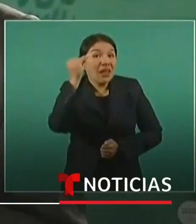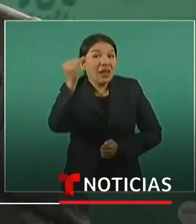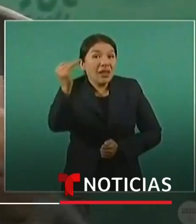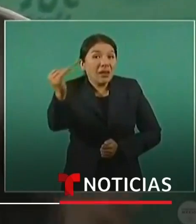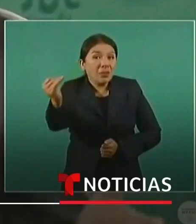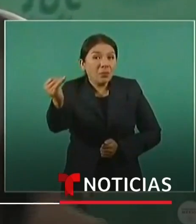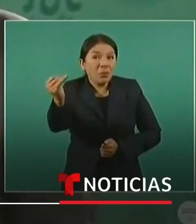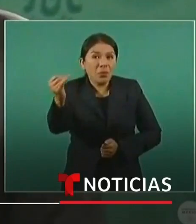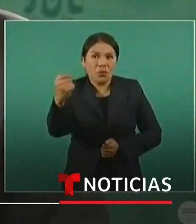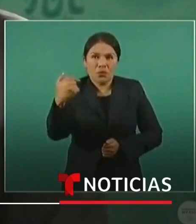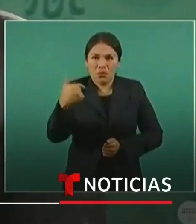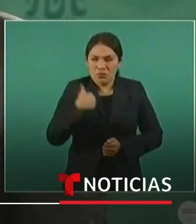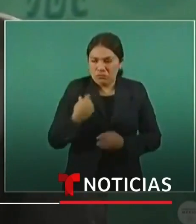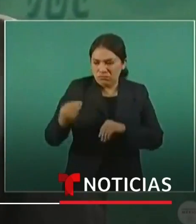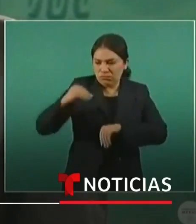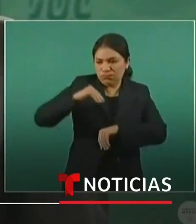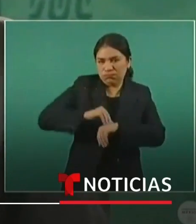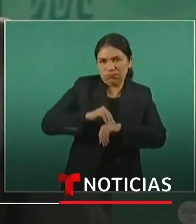que llevamos,